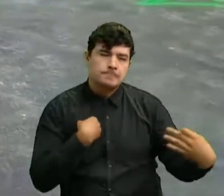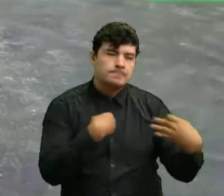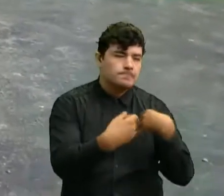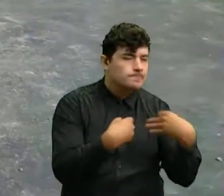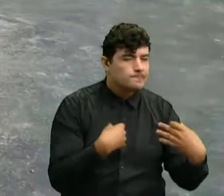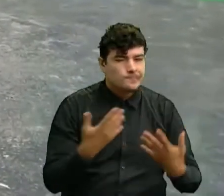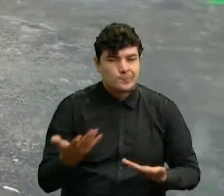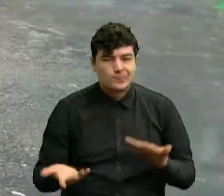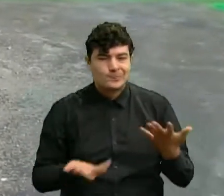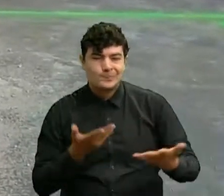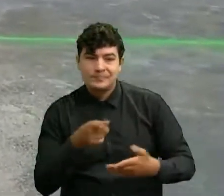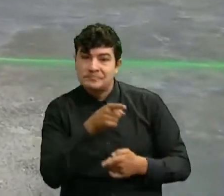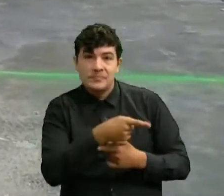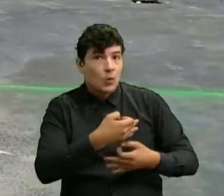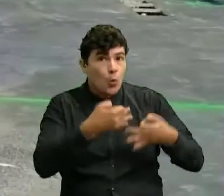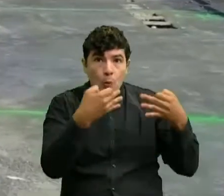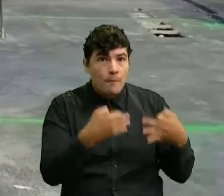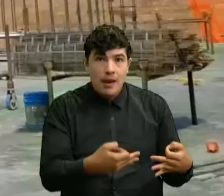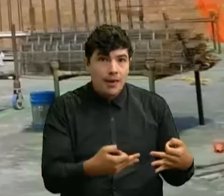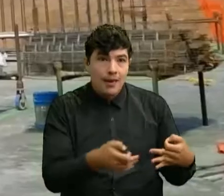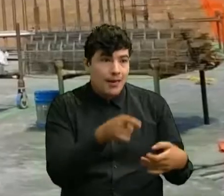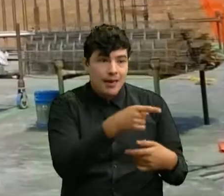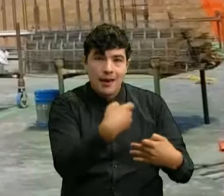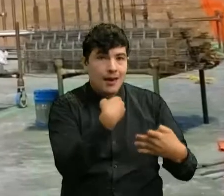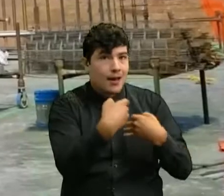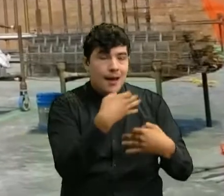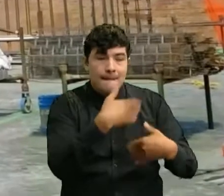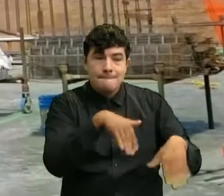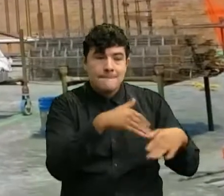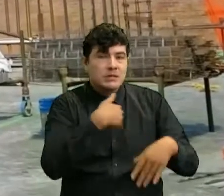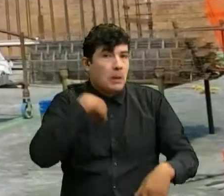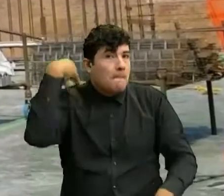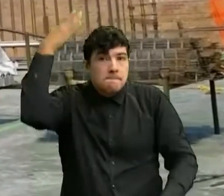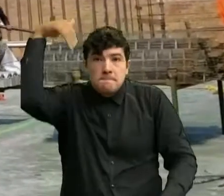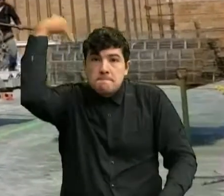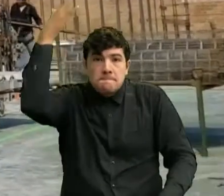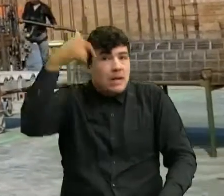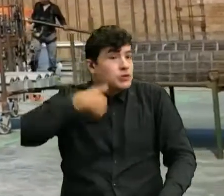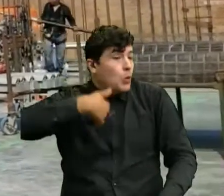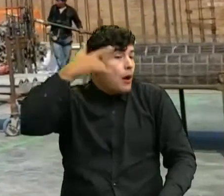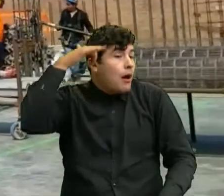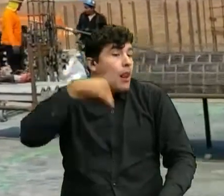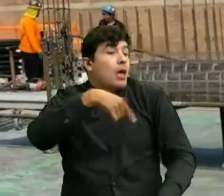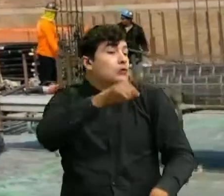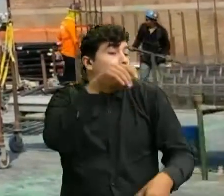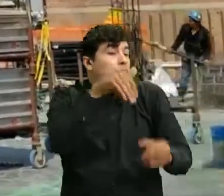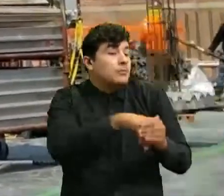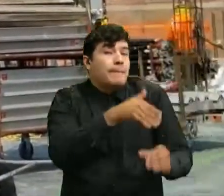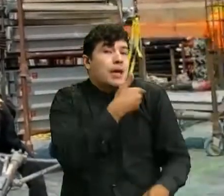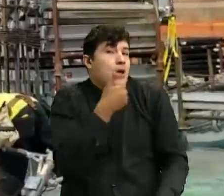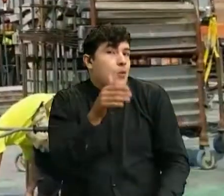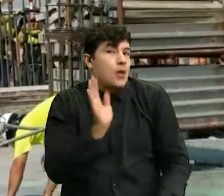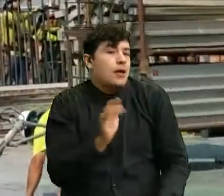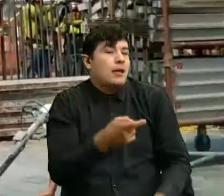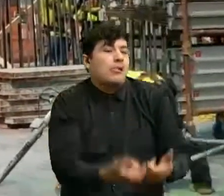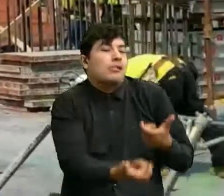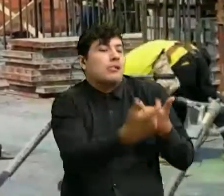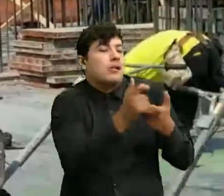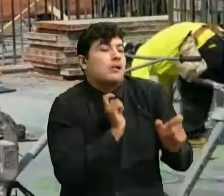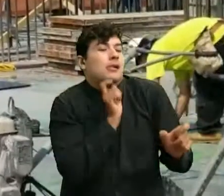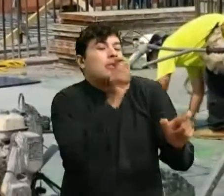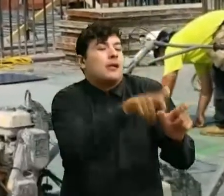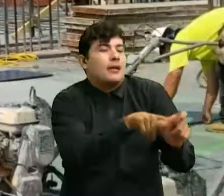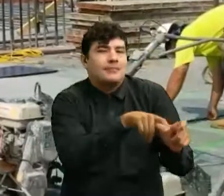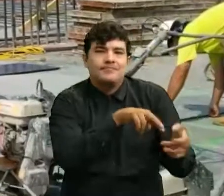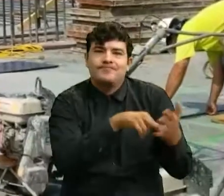le correspondía darle al afiliado al momento de elegir vincularse al RAIS, esta vinculación